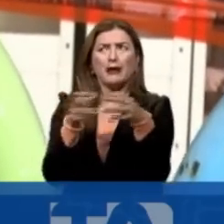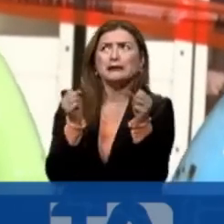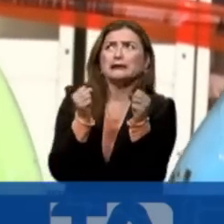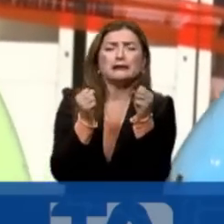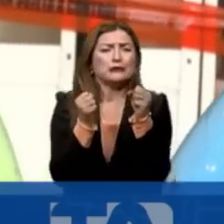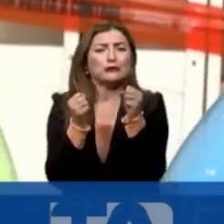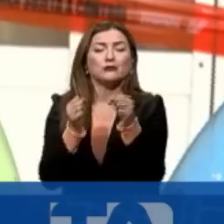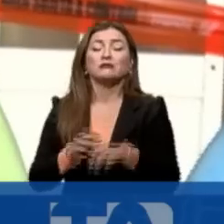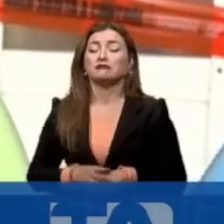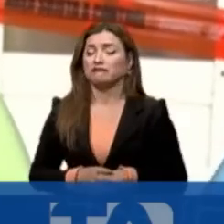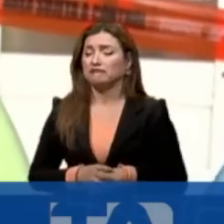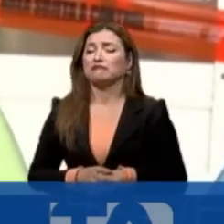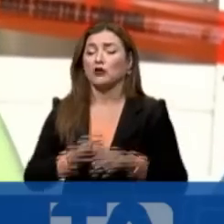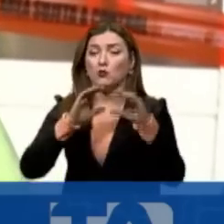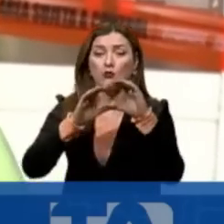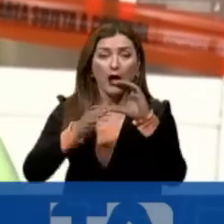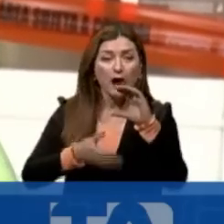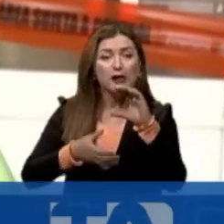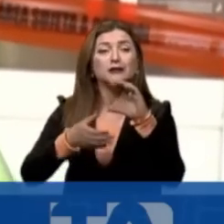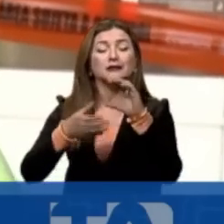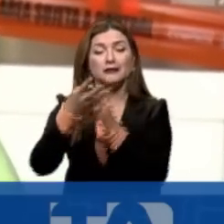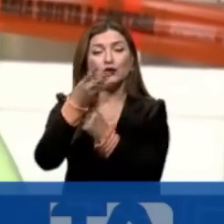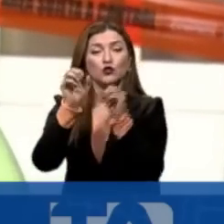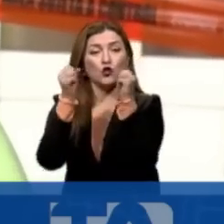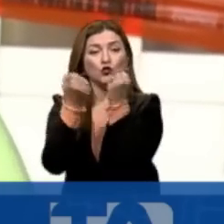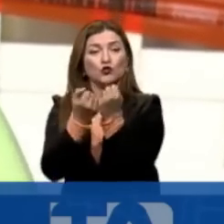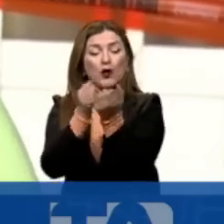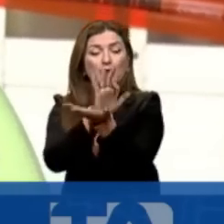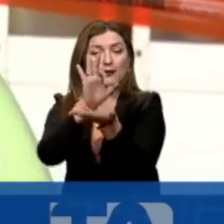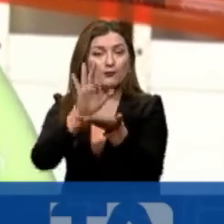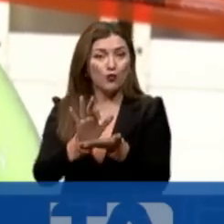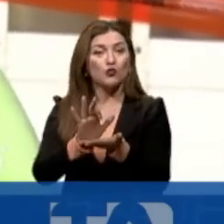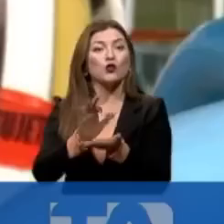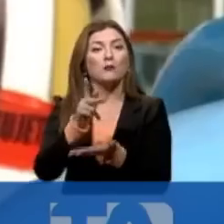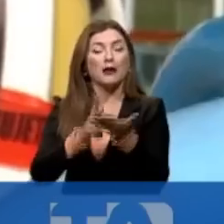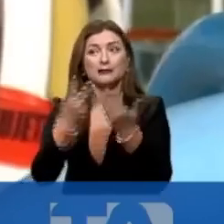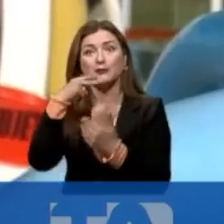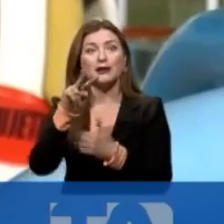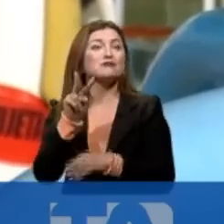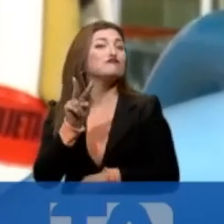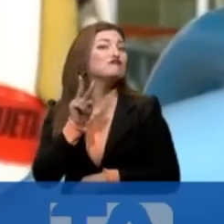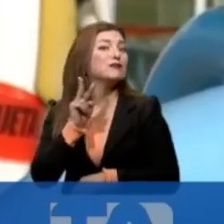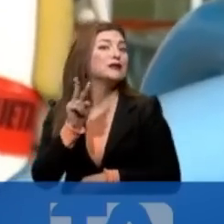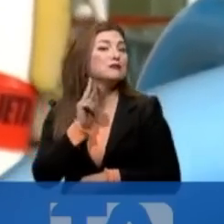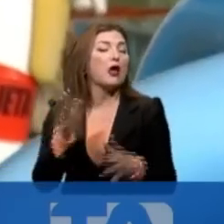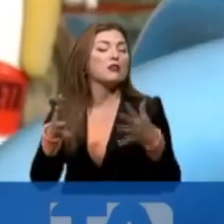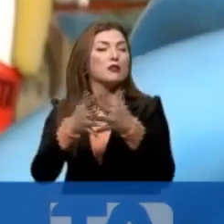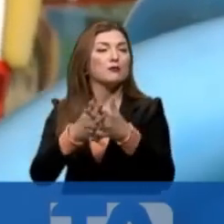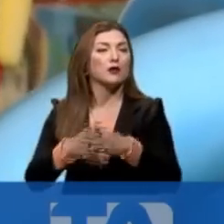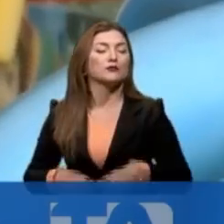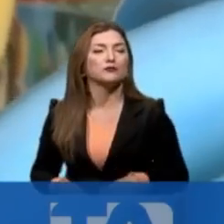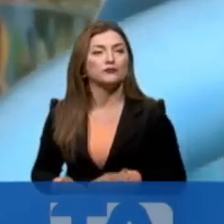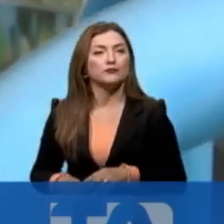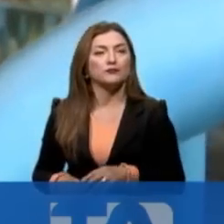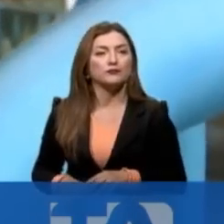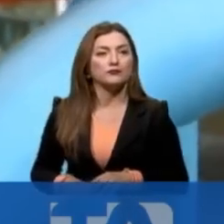personas incomunicadas. En redes sociales se viralizaron algunos de los testimonios de lo que estaban pasando las personas que quedaron aquí